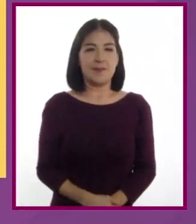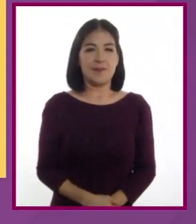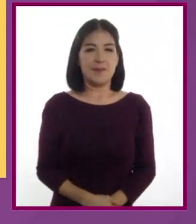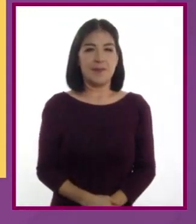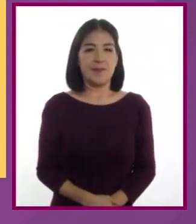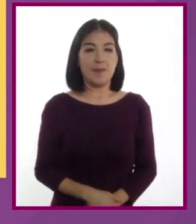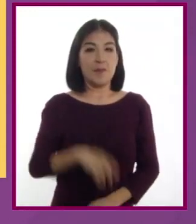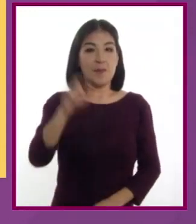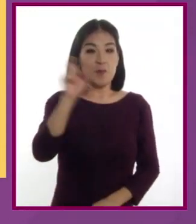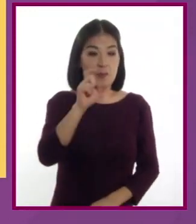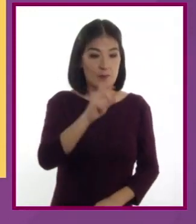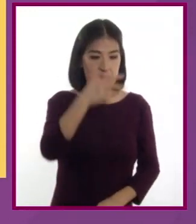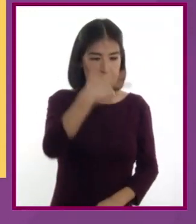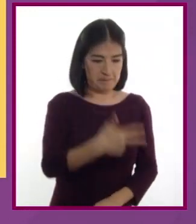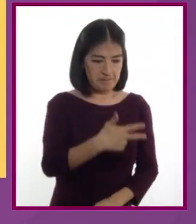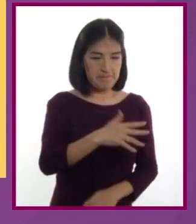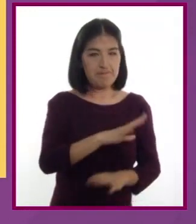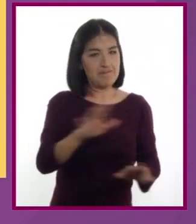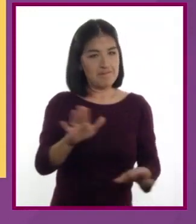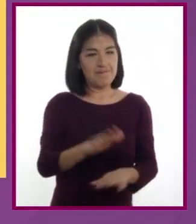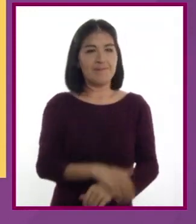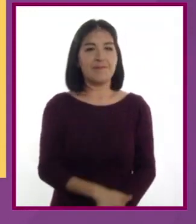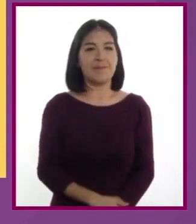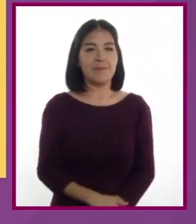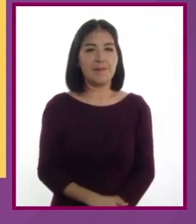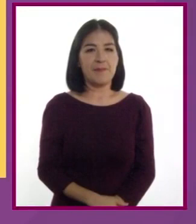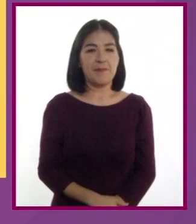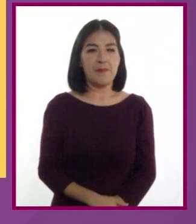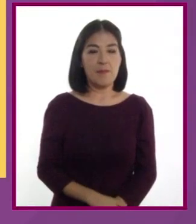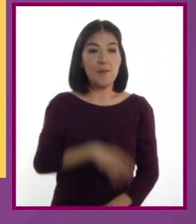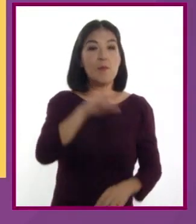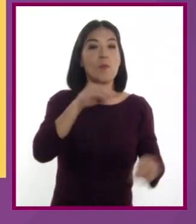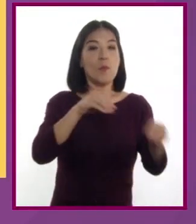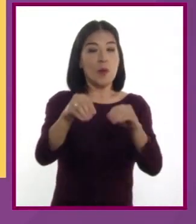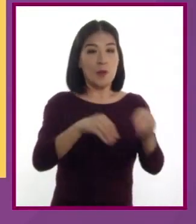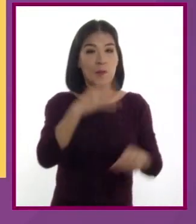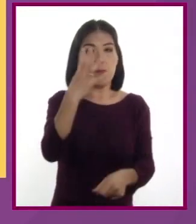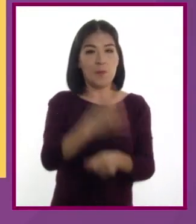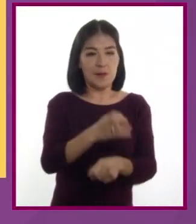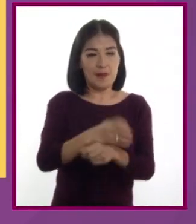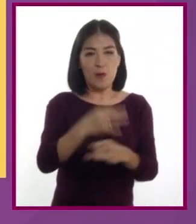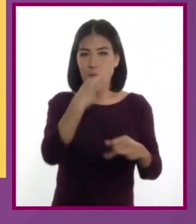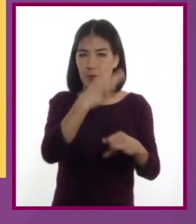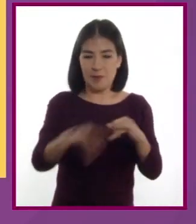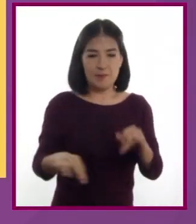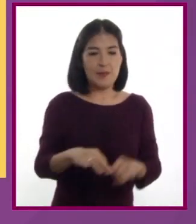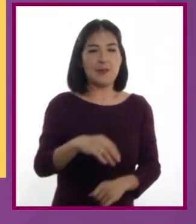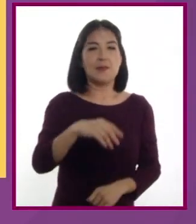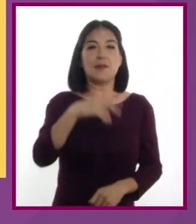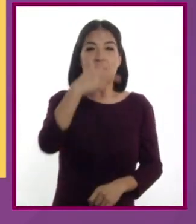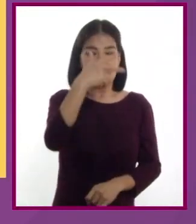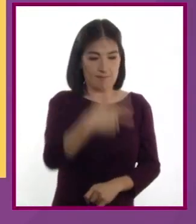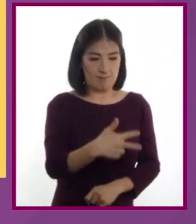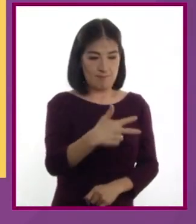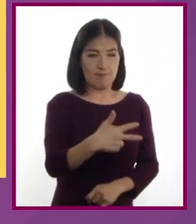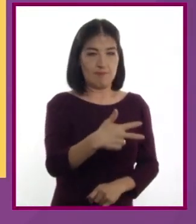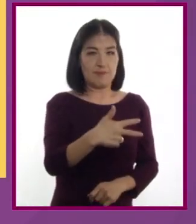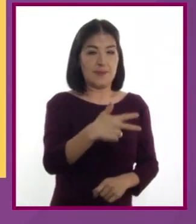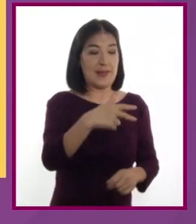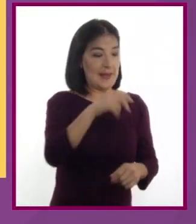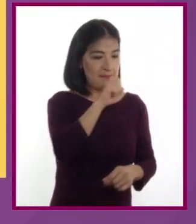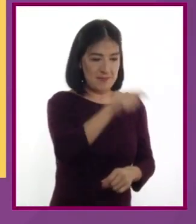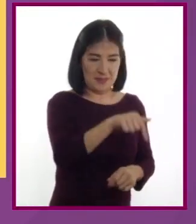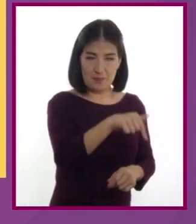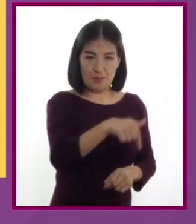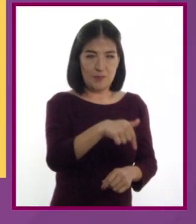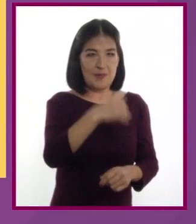negativos cuando se detenga. Movimiento 4. Finalmente, el móvil se coloca orientado a la